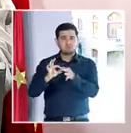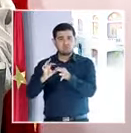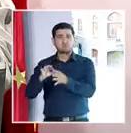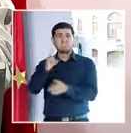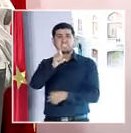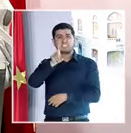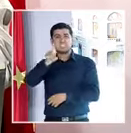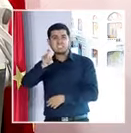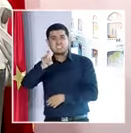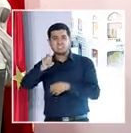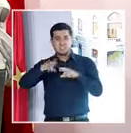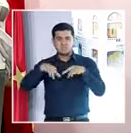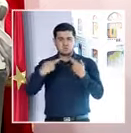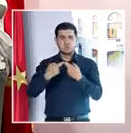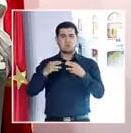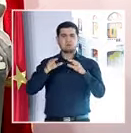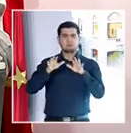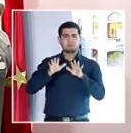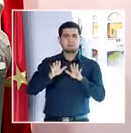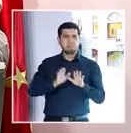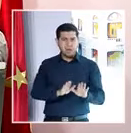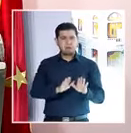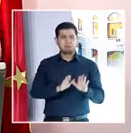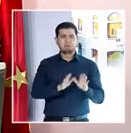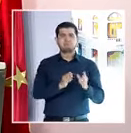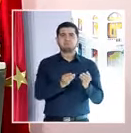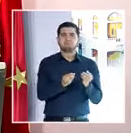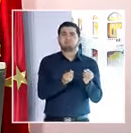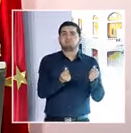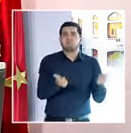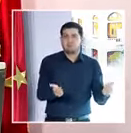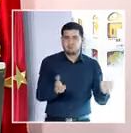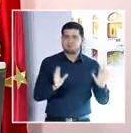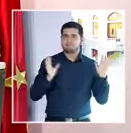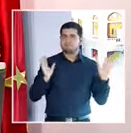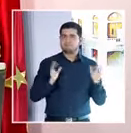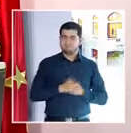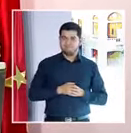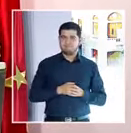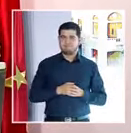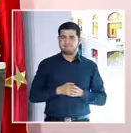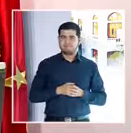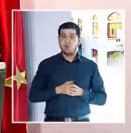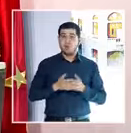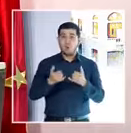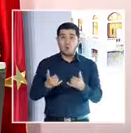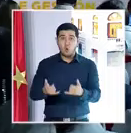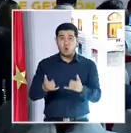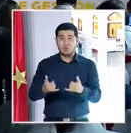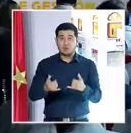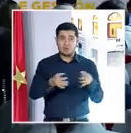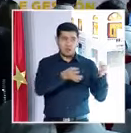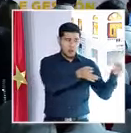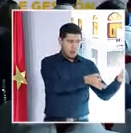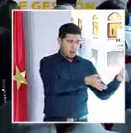presentes en este proceso, dieron consigo hoy más de 400